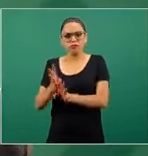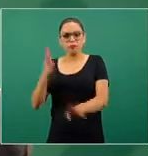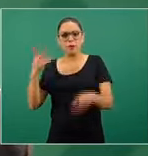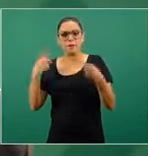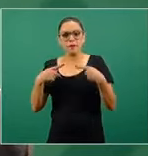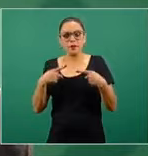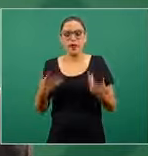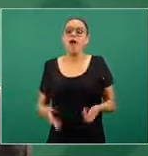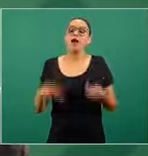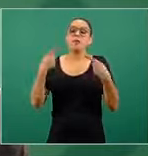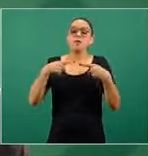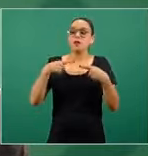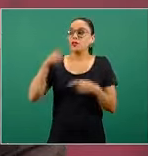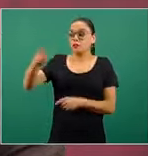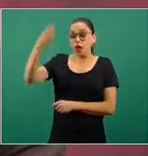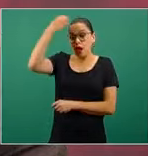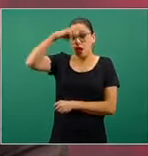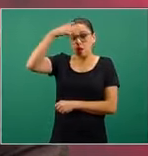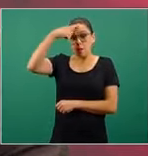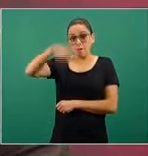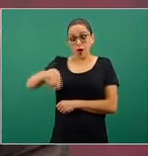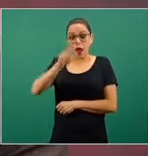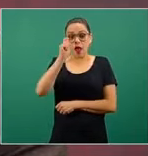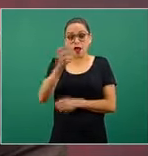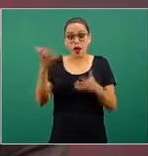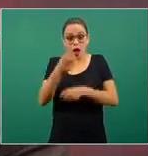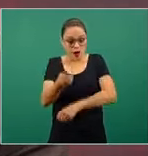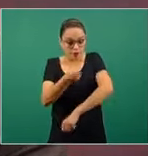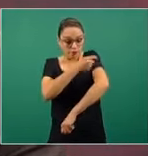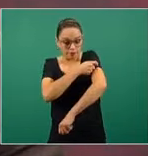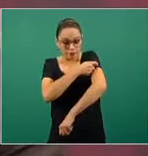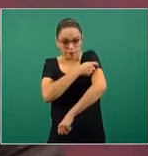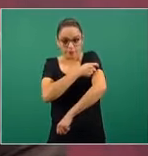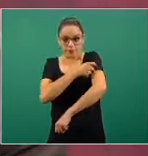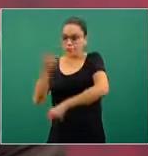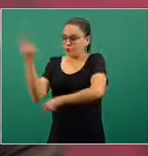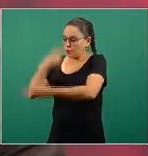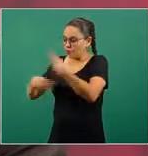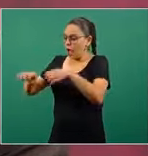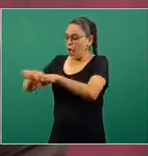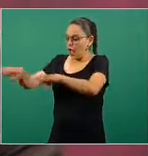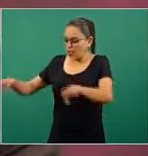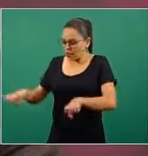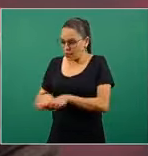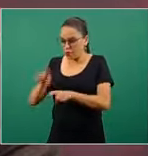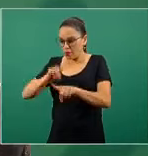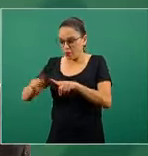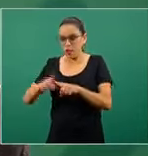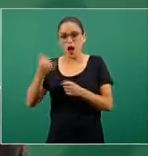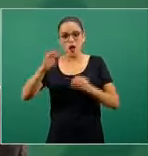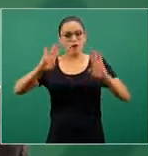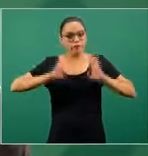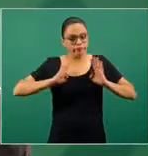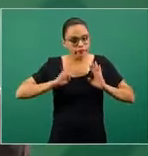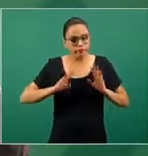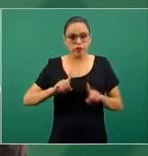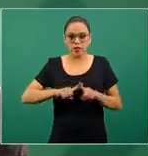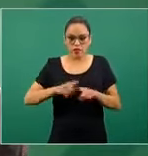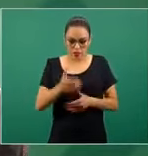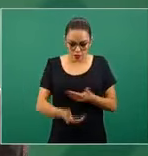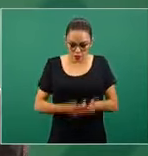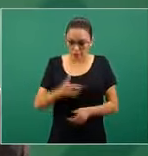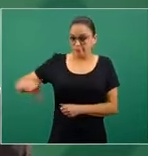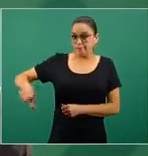vacunador. Llegaron los otros correcaminos, desde luego llegaron las Fuerzas Armadas, llegaron los servidores de la Nación,